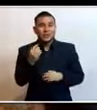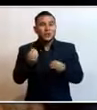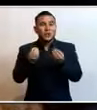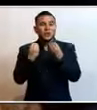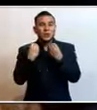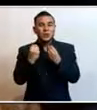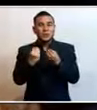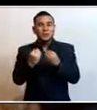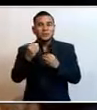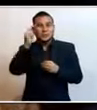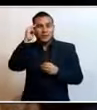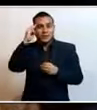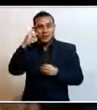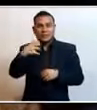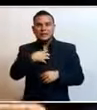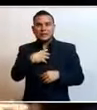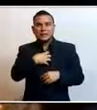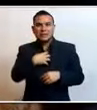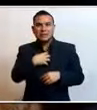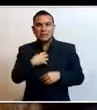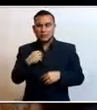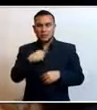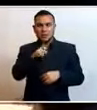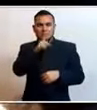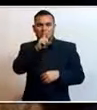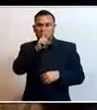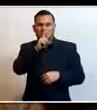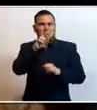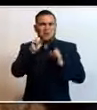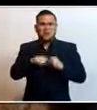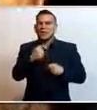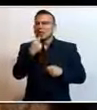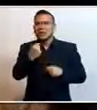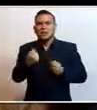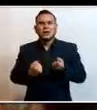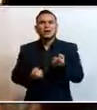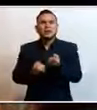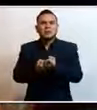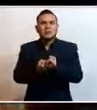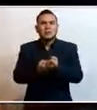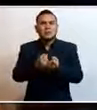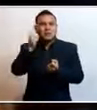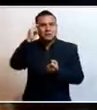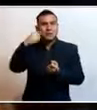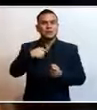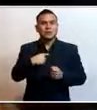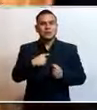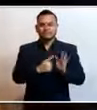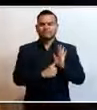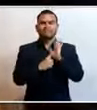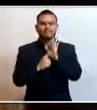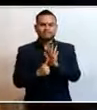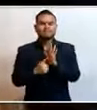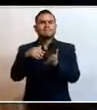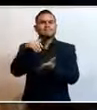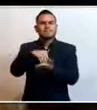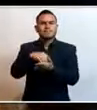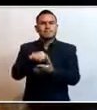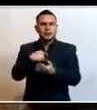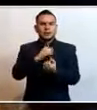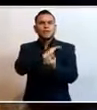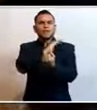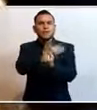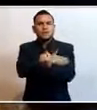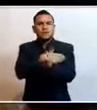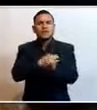¿Qué hace la ANEP? Se enojan que lo diga, pero ¿y qué quieren? Que no lo diga. Entonces, ¿quién lo dice? El pueblo no tiene voz. Debería tenerla, pero